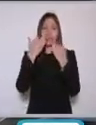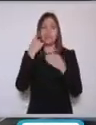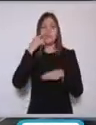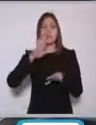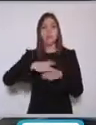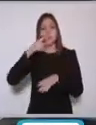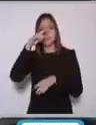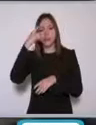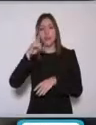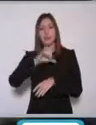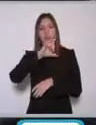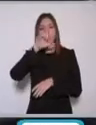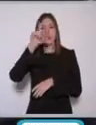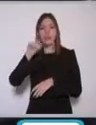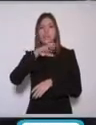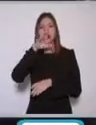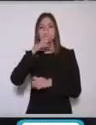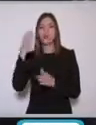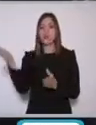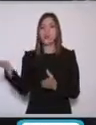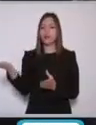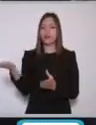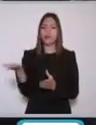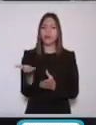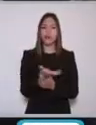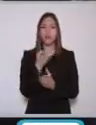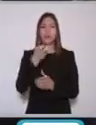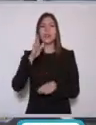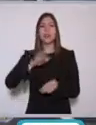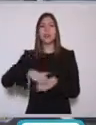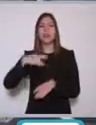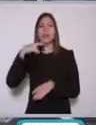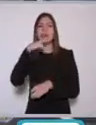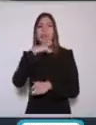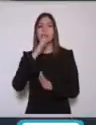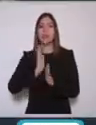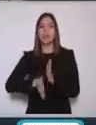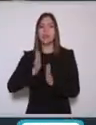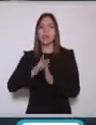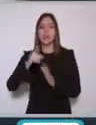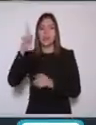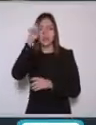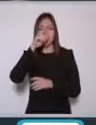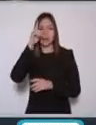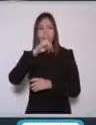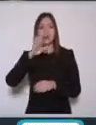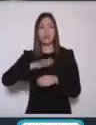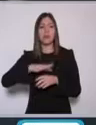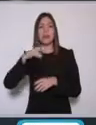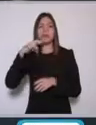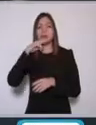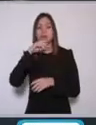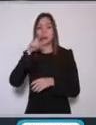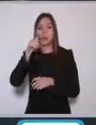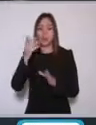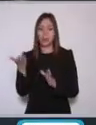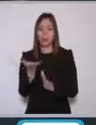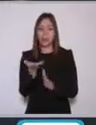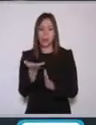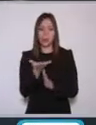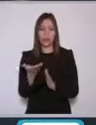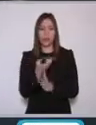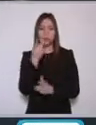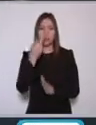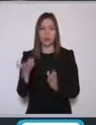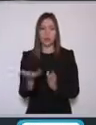Y después voy a atravesar la cebolla. Esta es la manera más Qué efectiva. buenos tips nos das de veras, buenísimo. ¿eh? Y más rápida. 1, ahí está, Charlie. Y Eso.